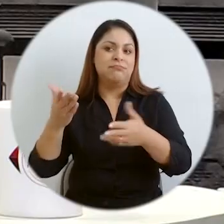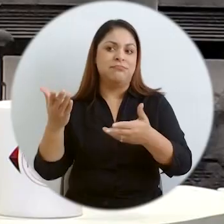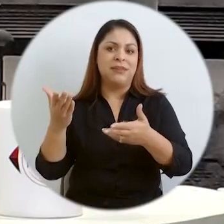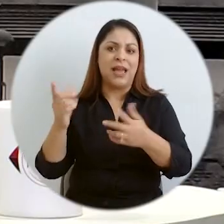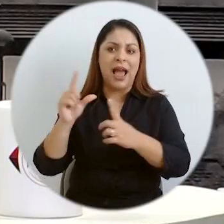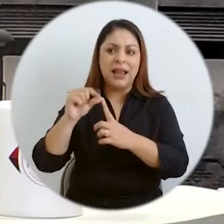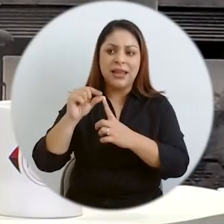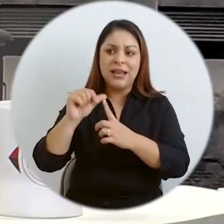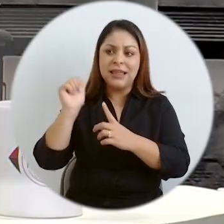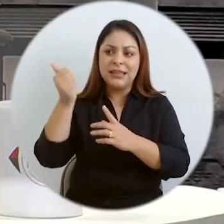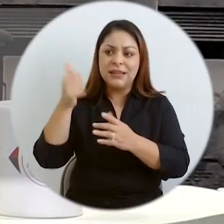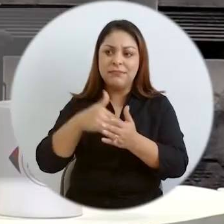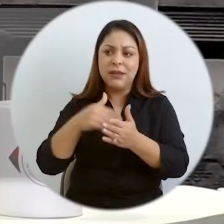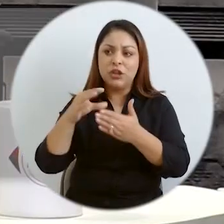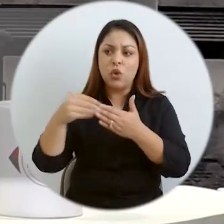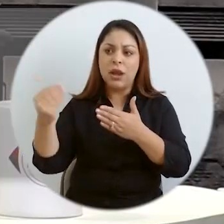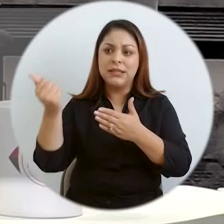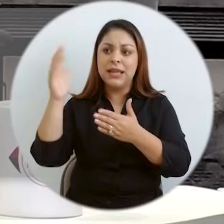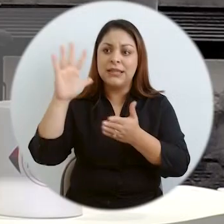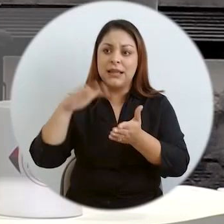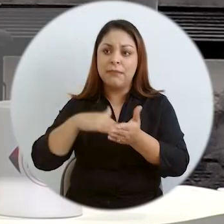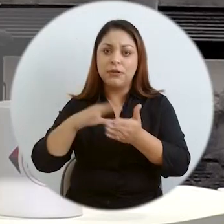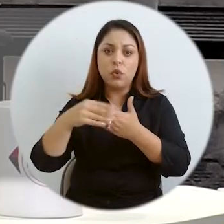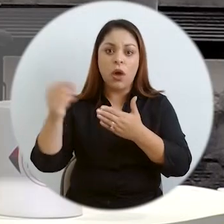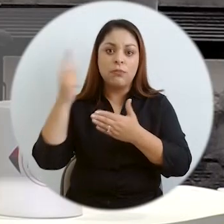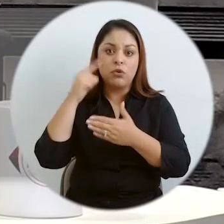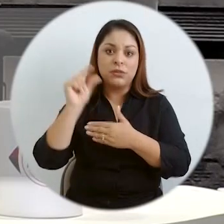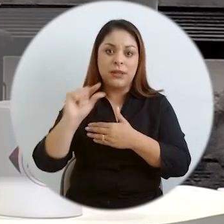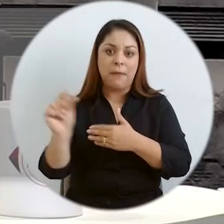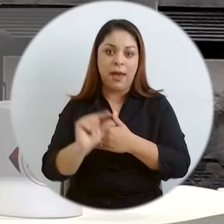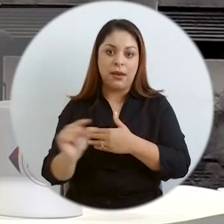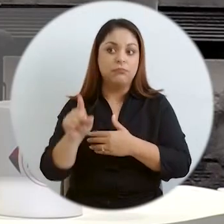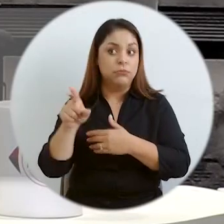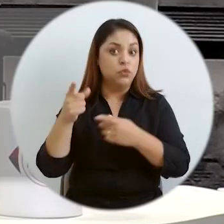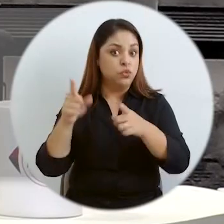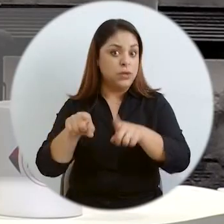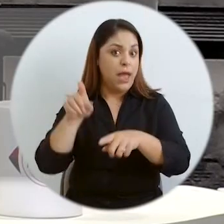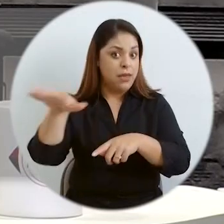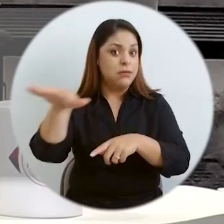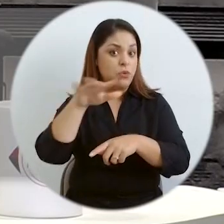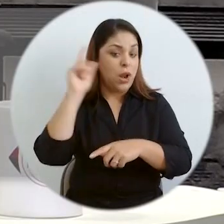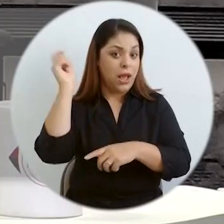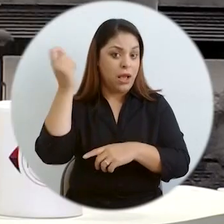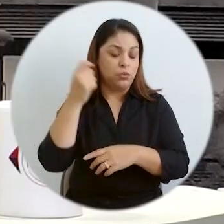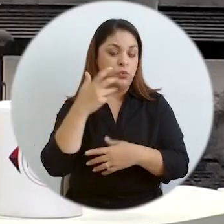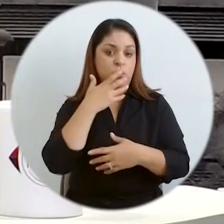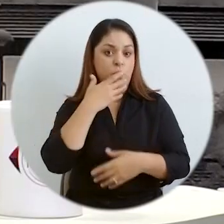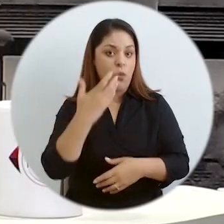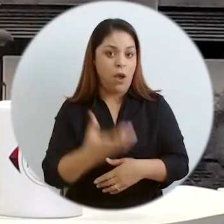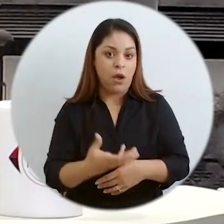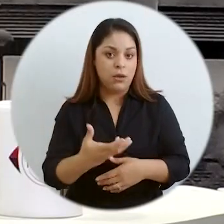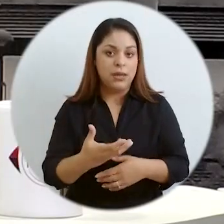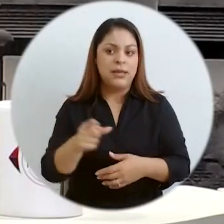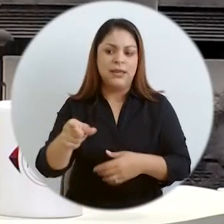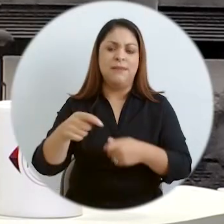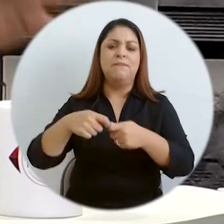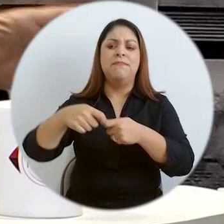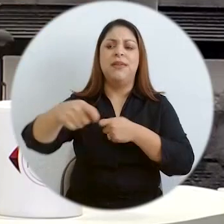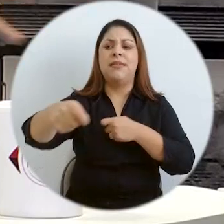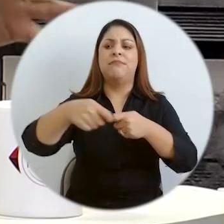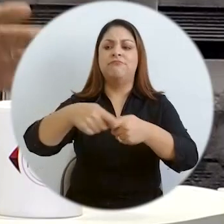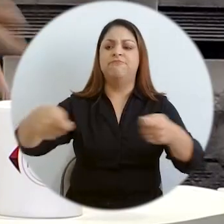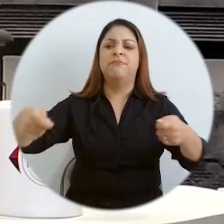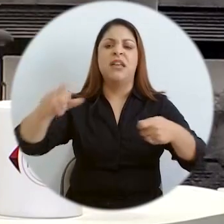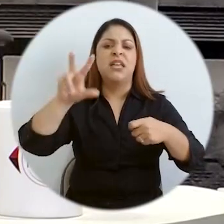$10,000, $15,000 por semana, que sucede en esas regiones y que puede medir 300 metros cuadrados